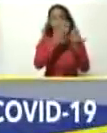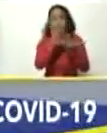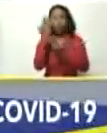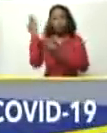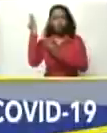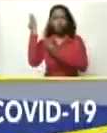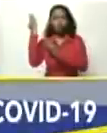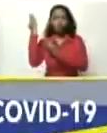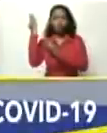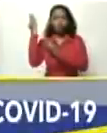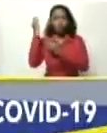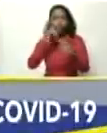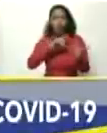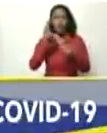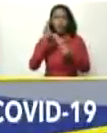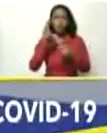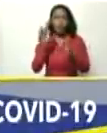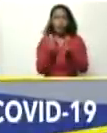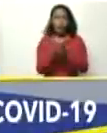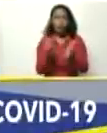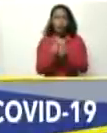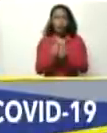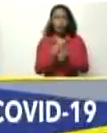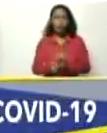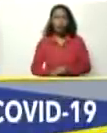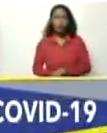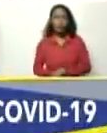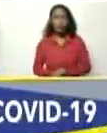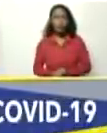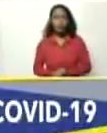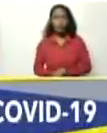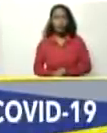allí, Anzoátegui.